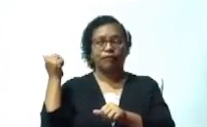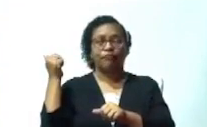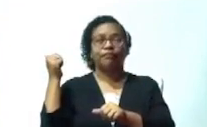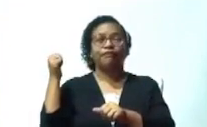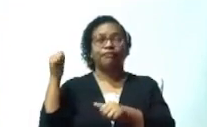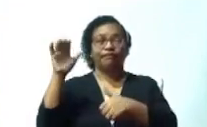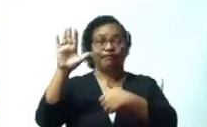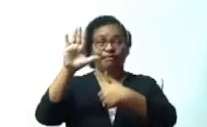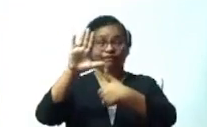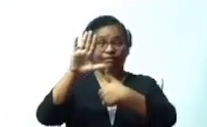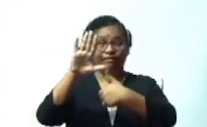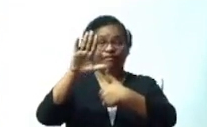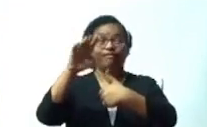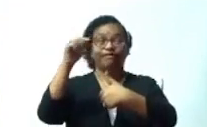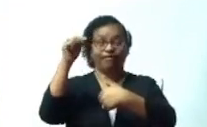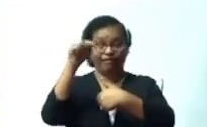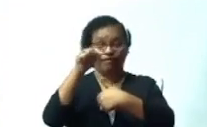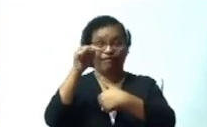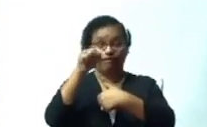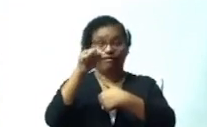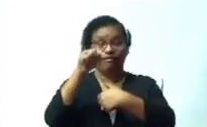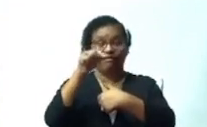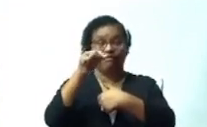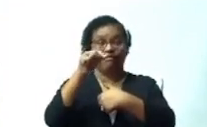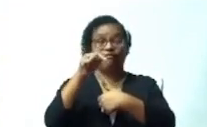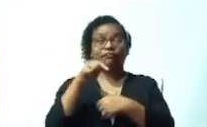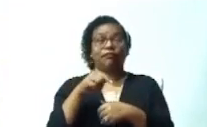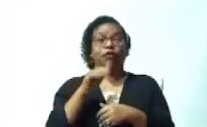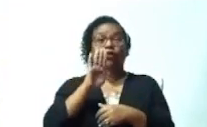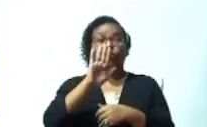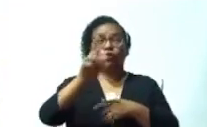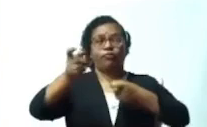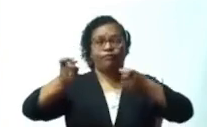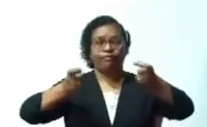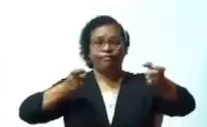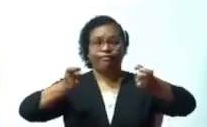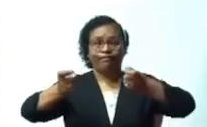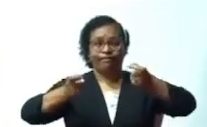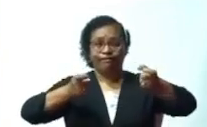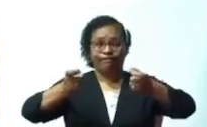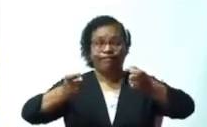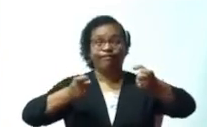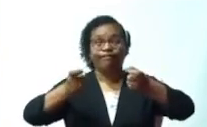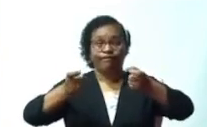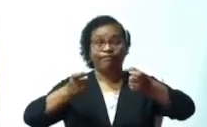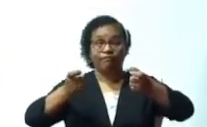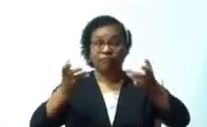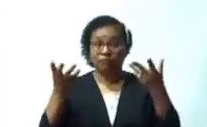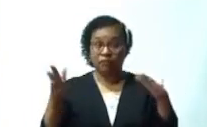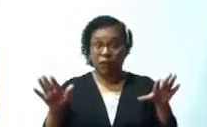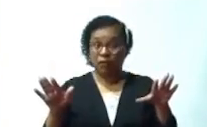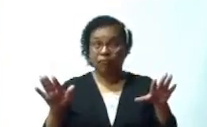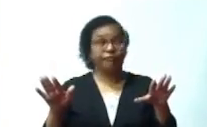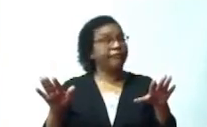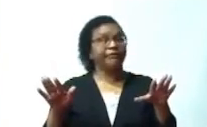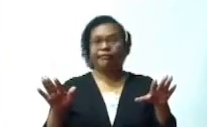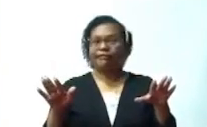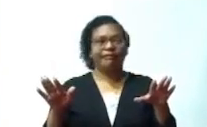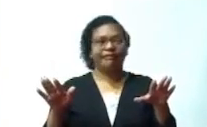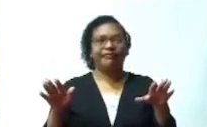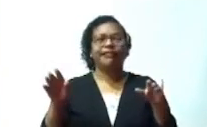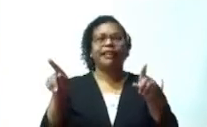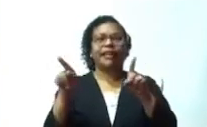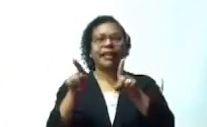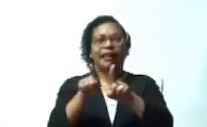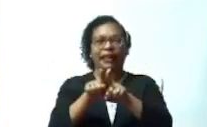su desempeño como gestor y gerente público, sino y fundamentalmente, en adición